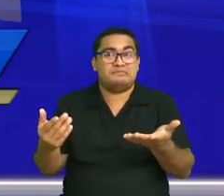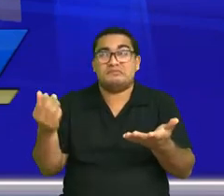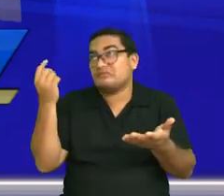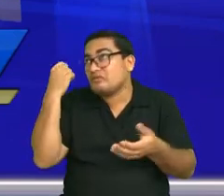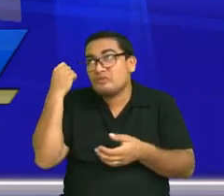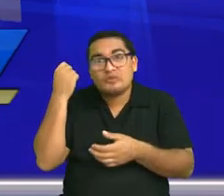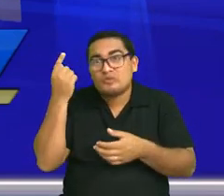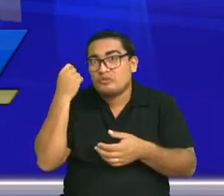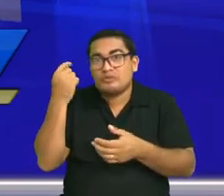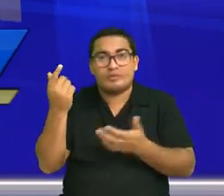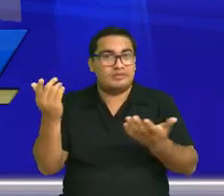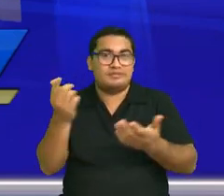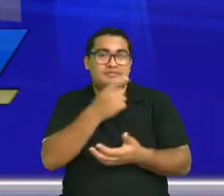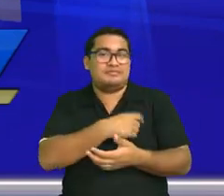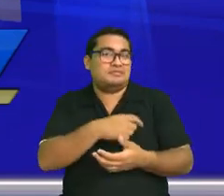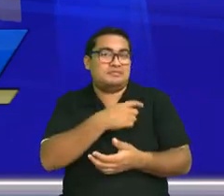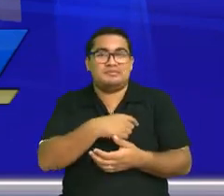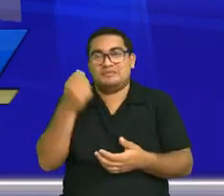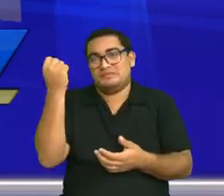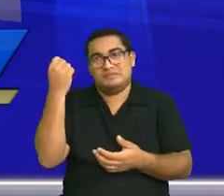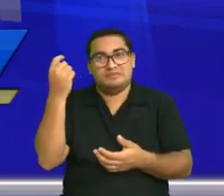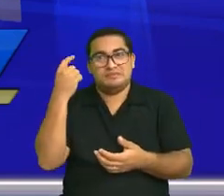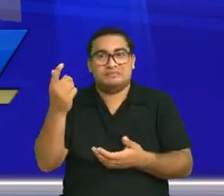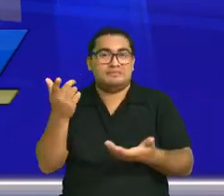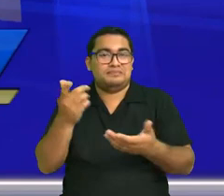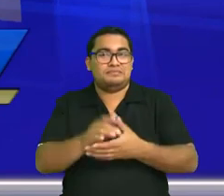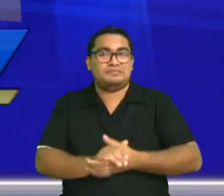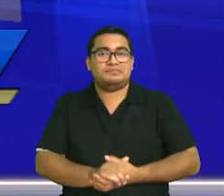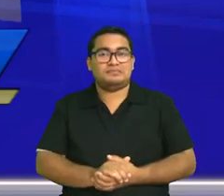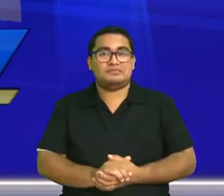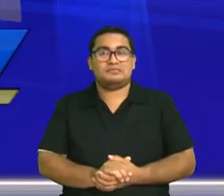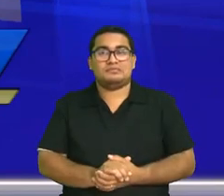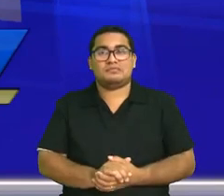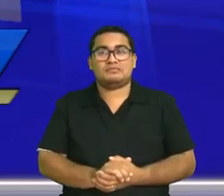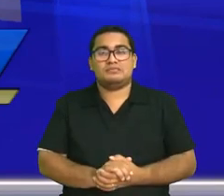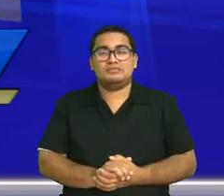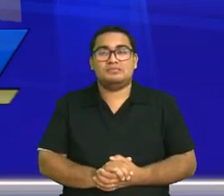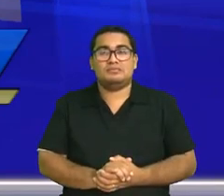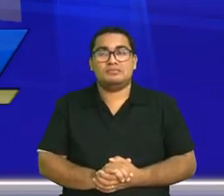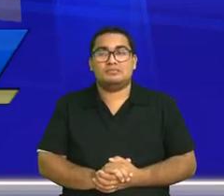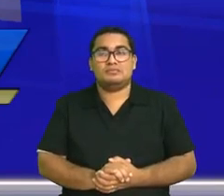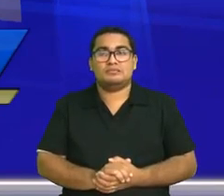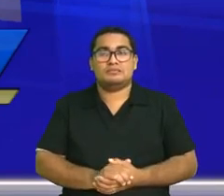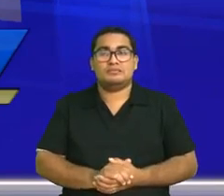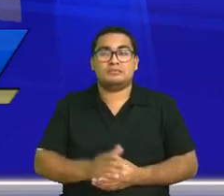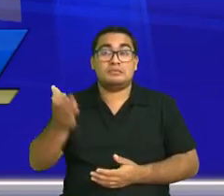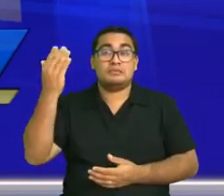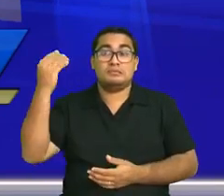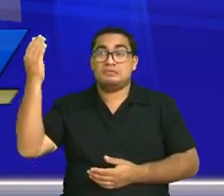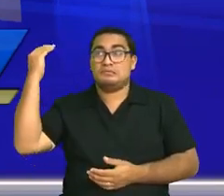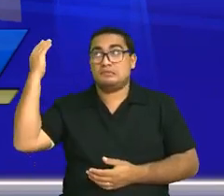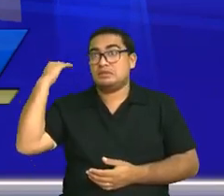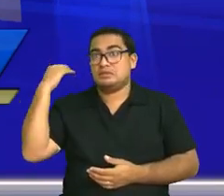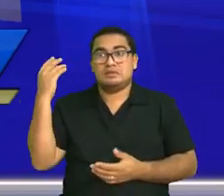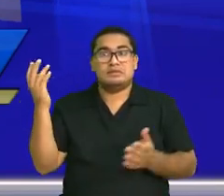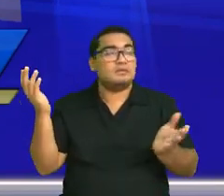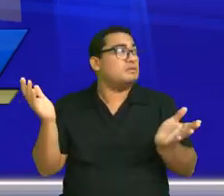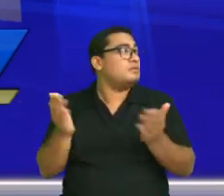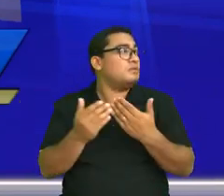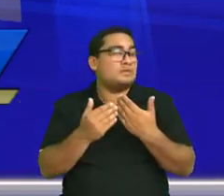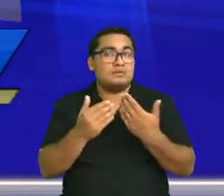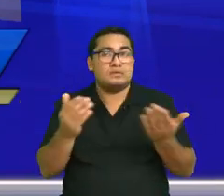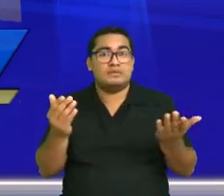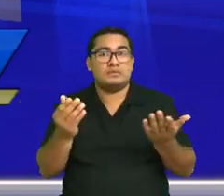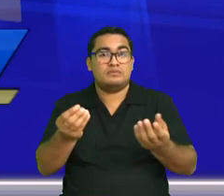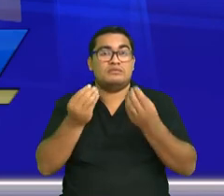de estar en el sistema educativo o de accesar también a una carrera profesional. Y vemos cuántos